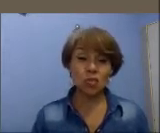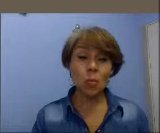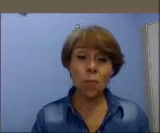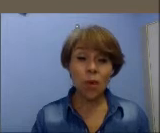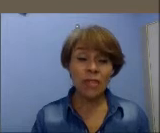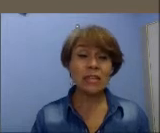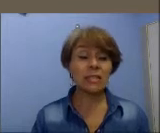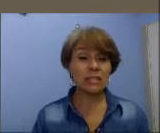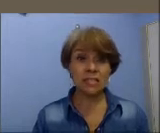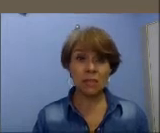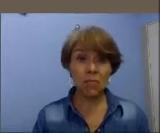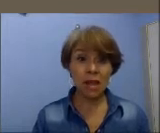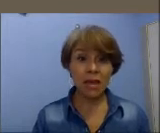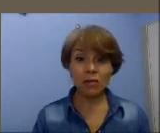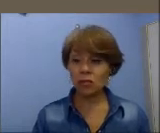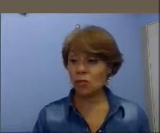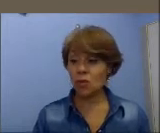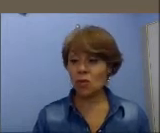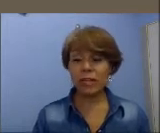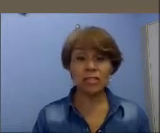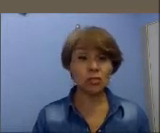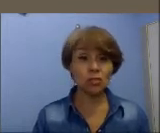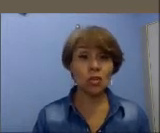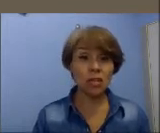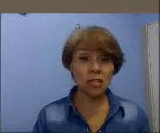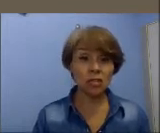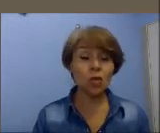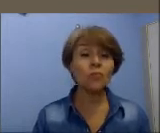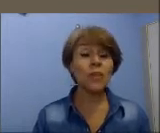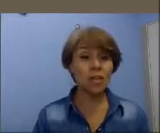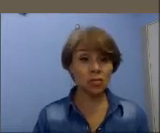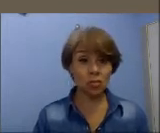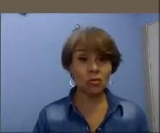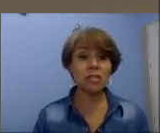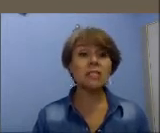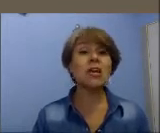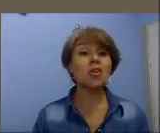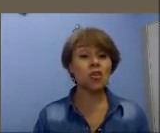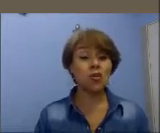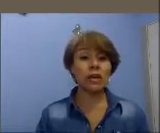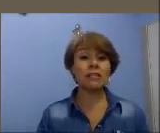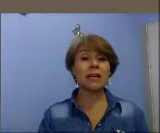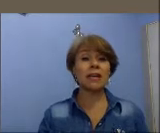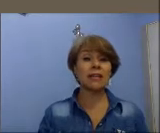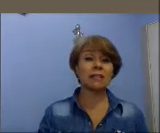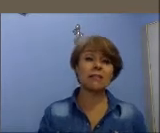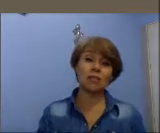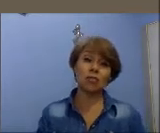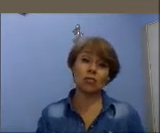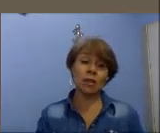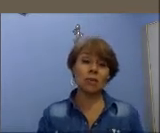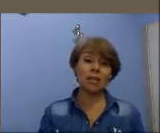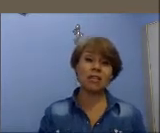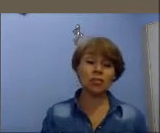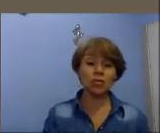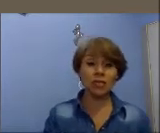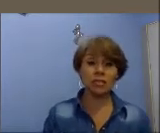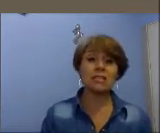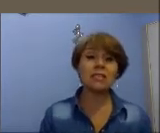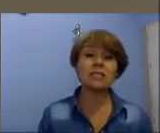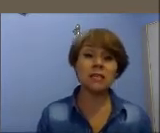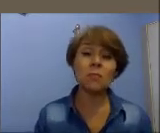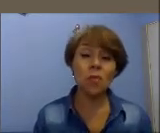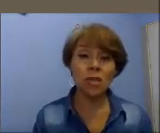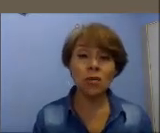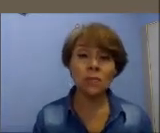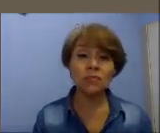Si tú puedes ensamblar los bloques tú solito, entonces colocas la carita en el color amarillo donde